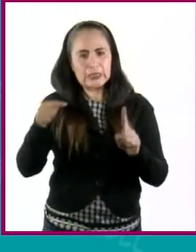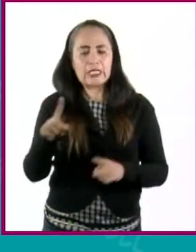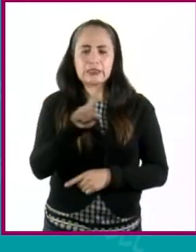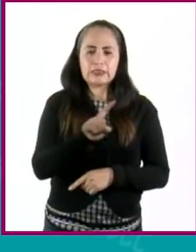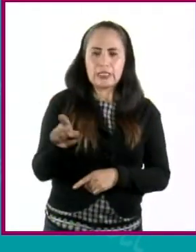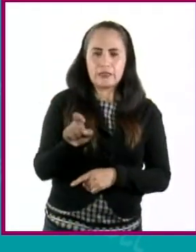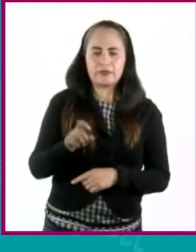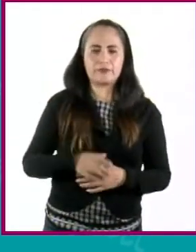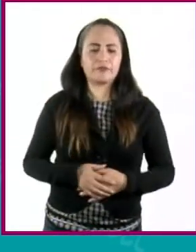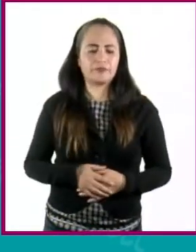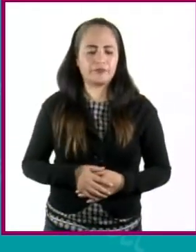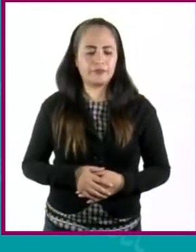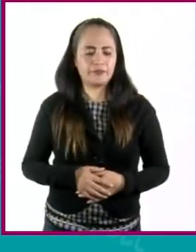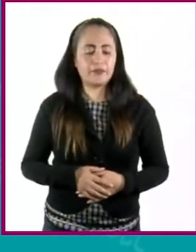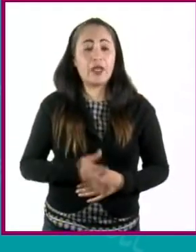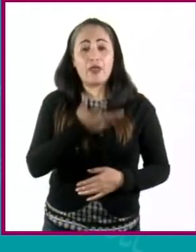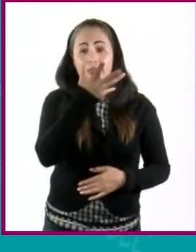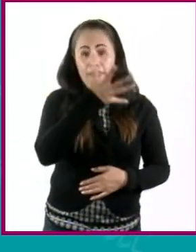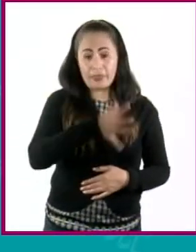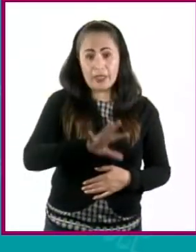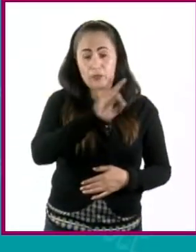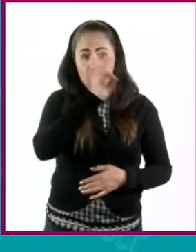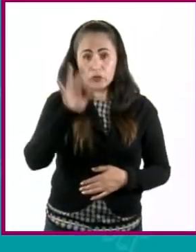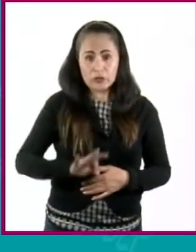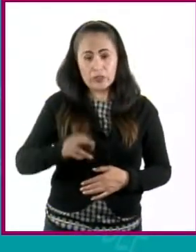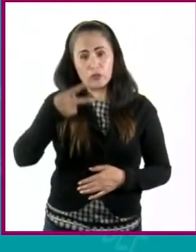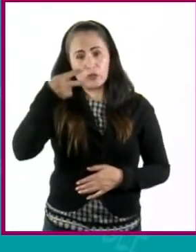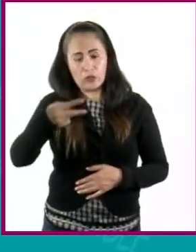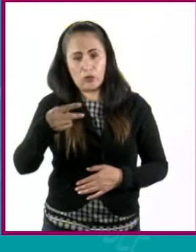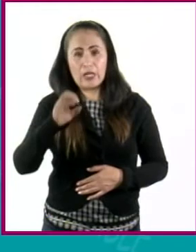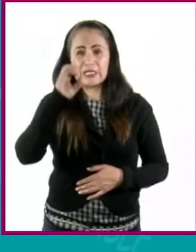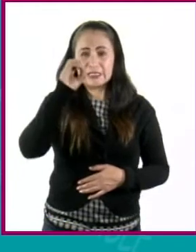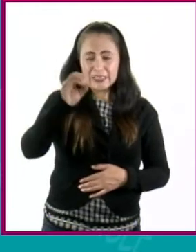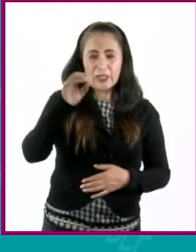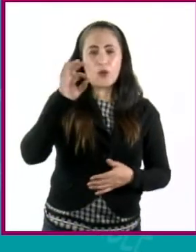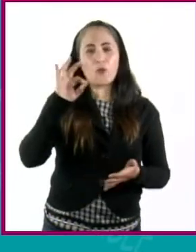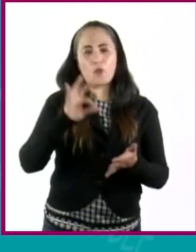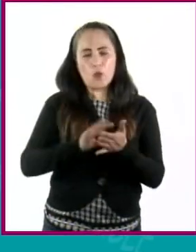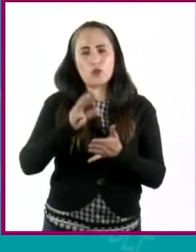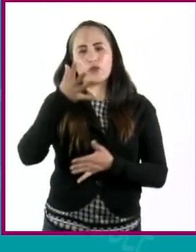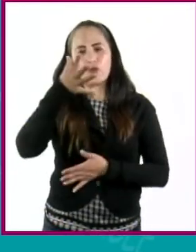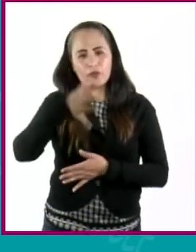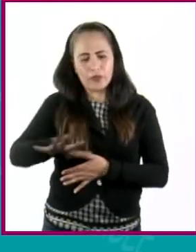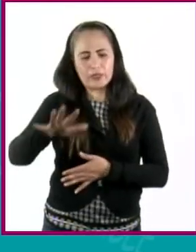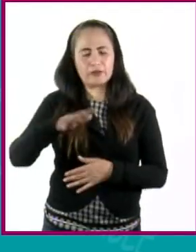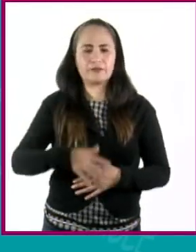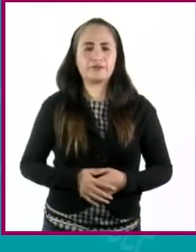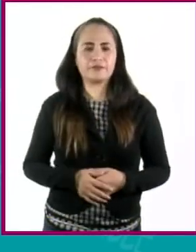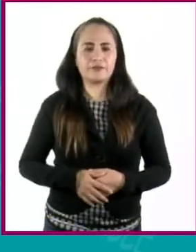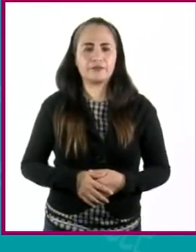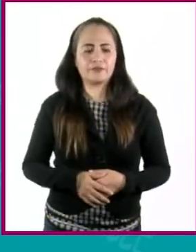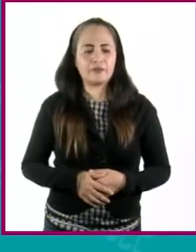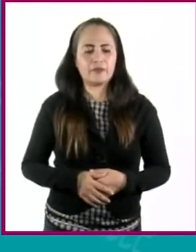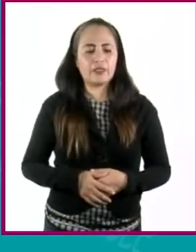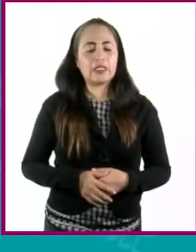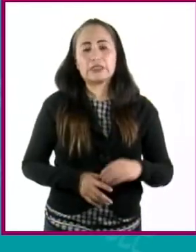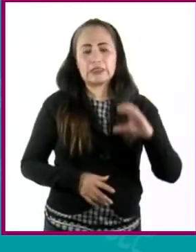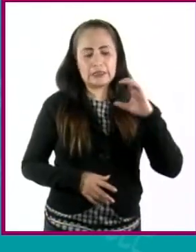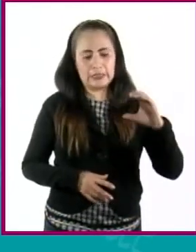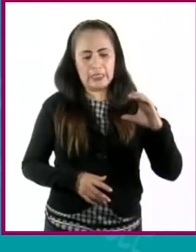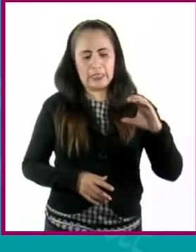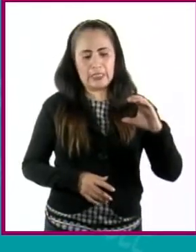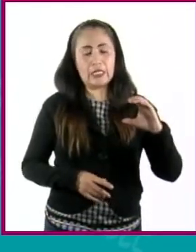ejemplo, el 10% es equivalente a 0.10. Para calcular el porcentaje R de un número C,